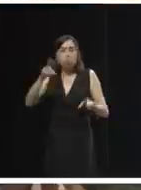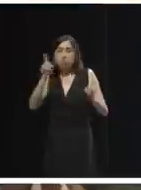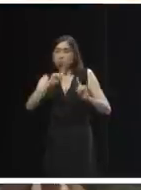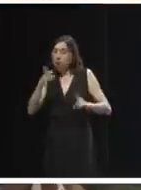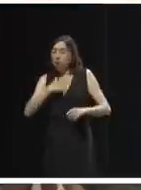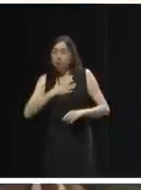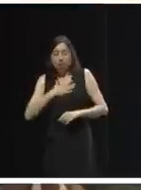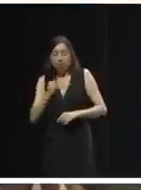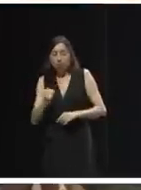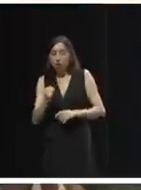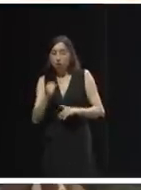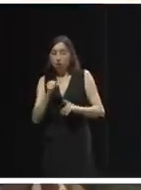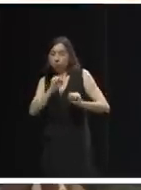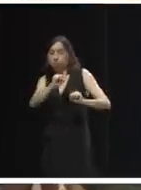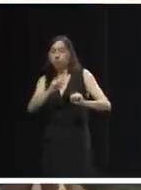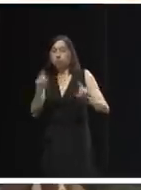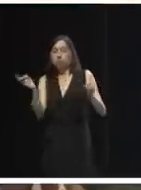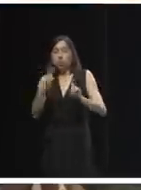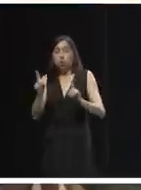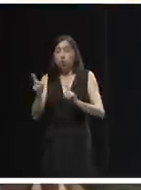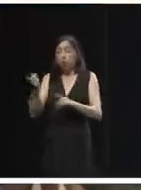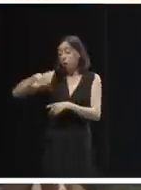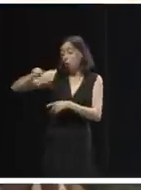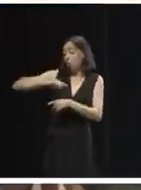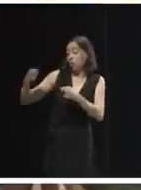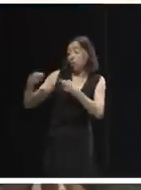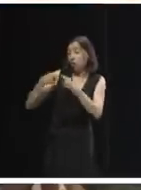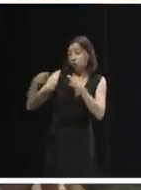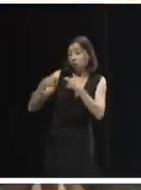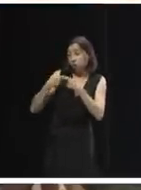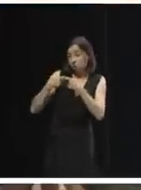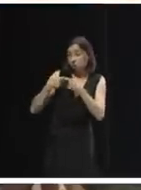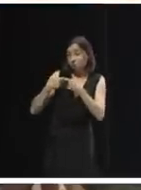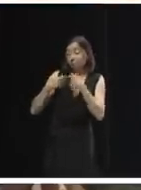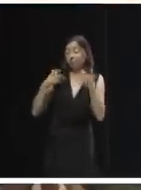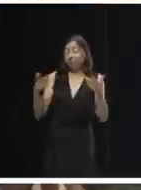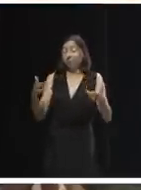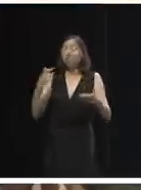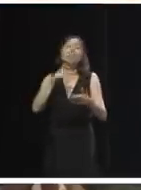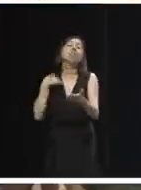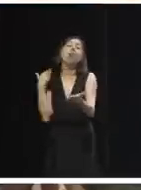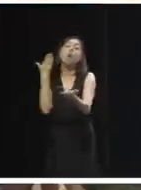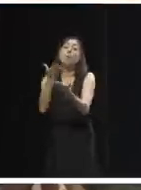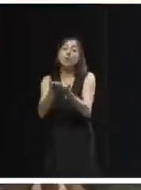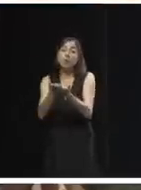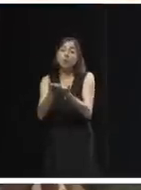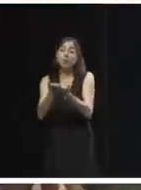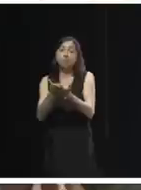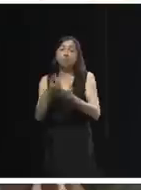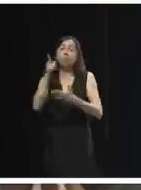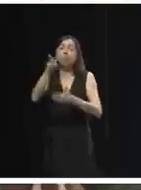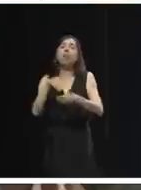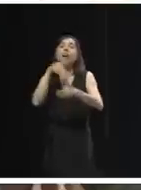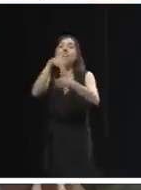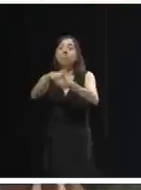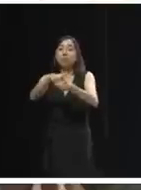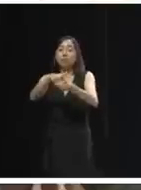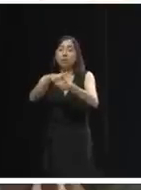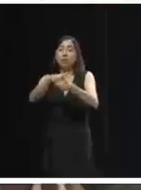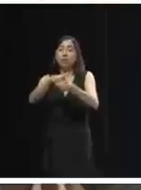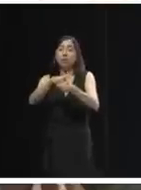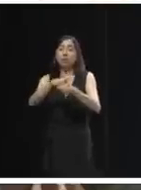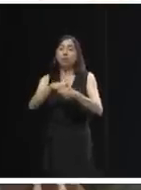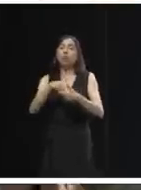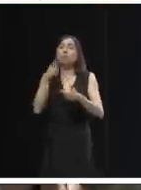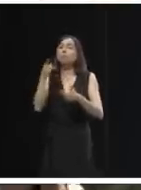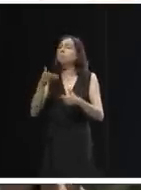impedía, eran nuestros socios. Os pido que votéis con grandeza a